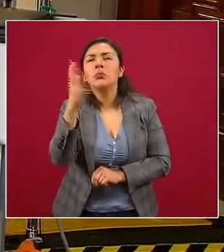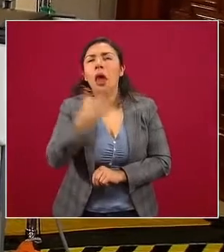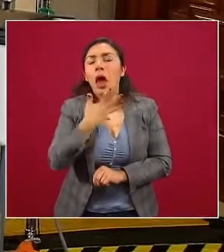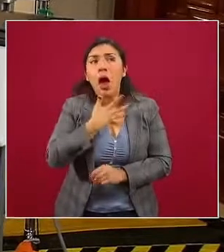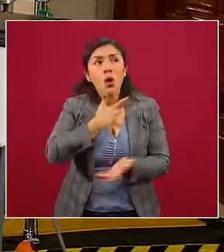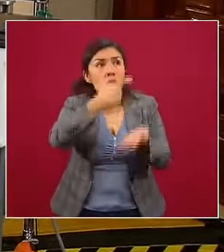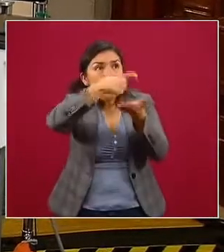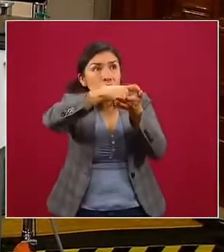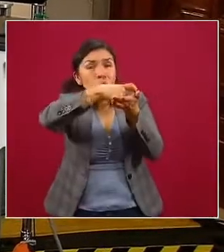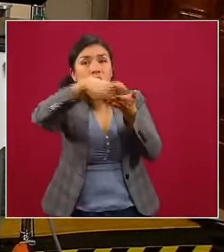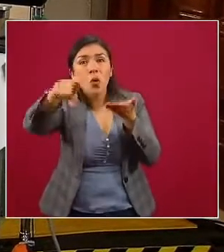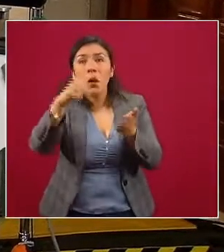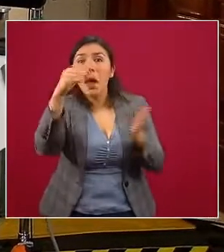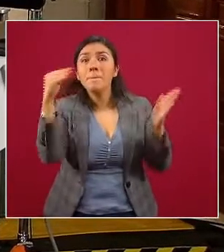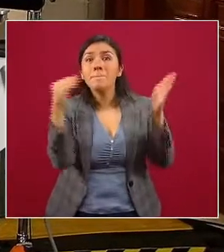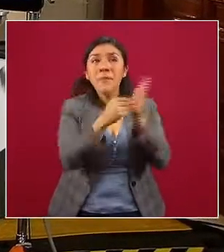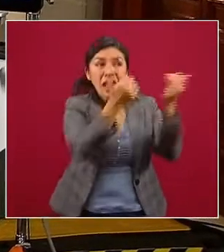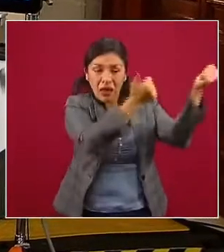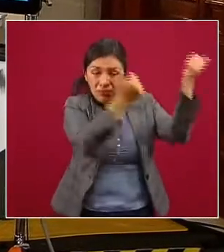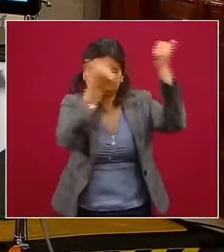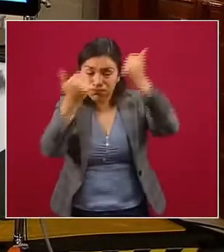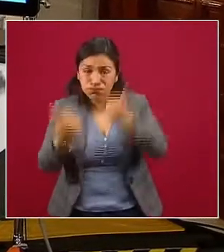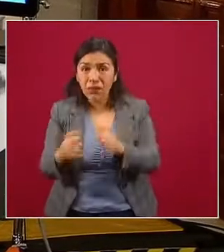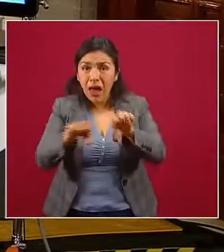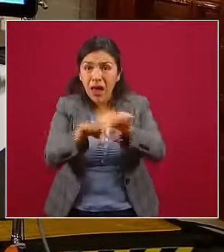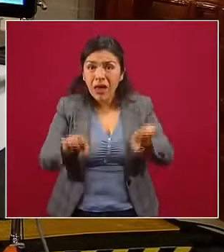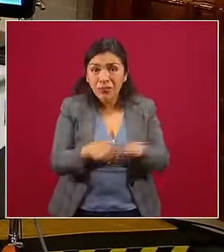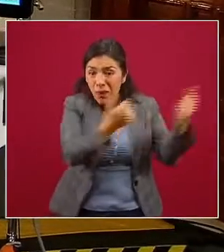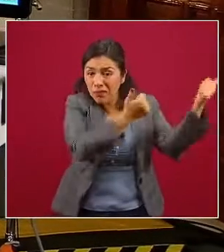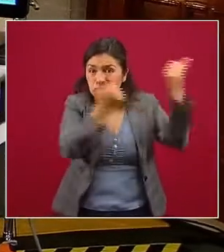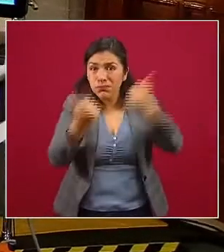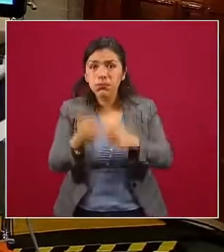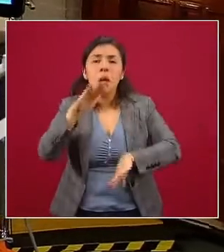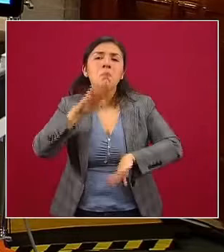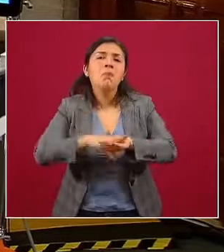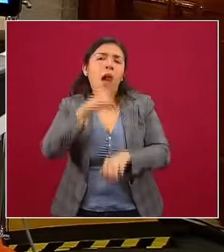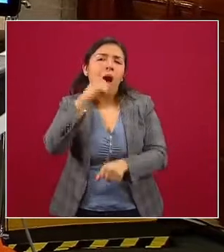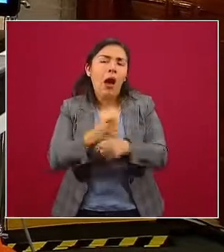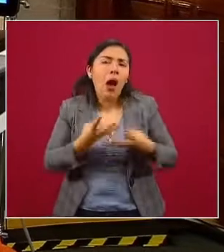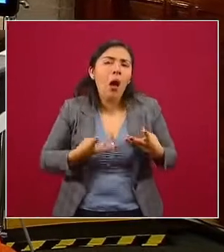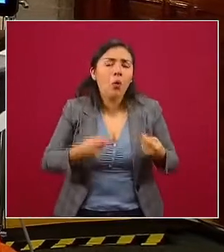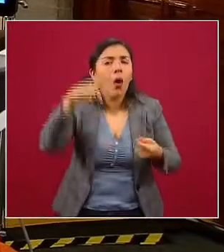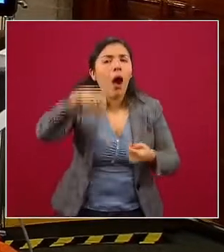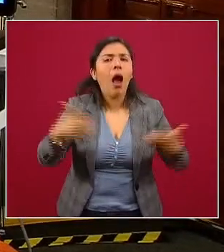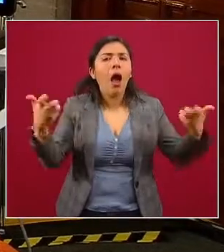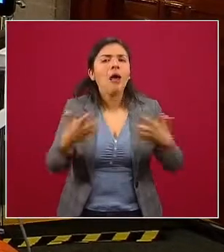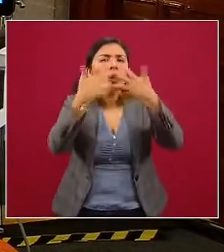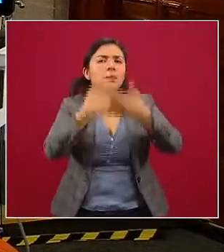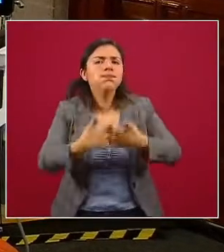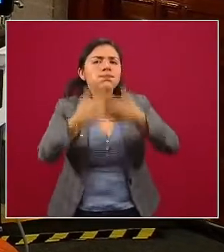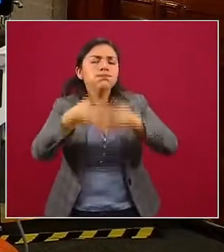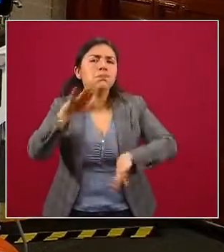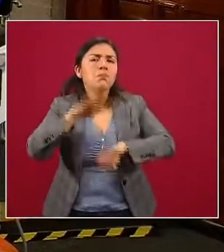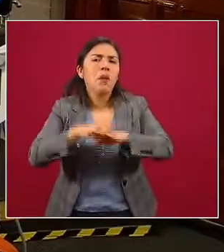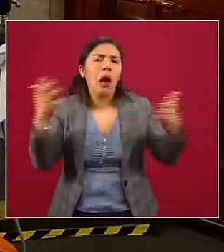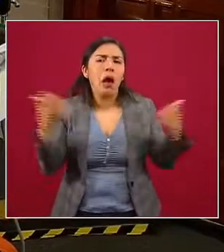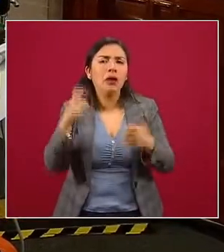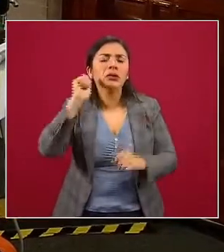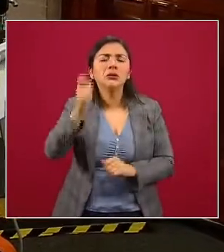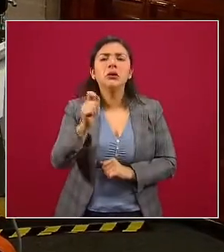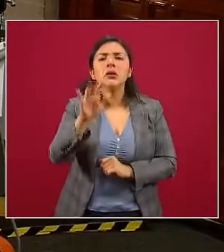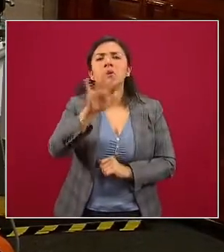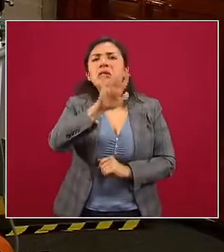comprar mil ventiladores, que son los que se van a, se están ya fabricando masivamente, son